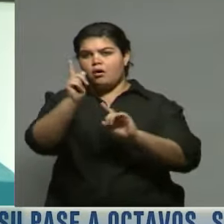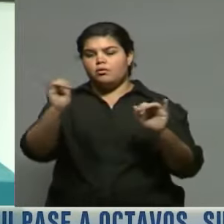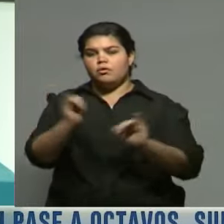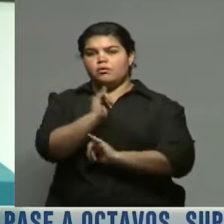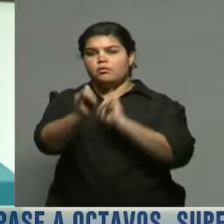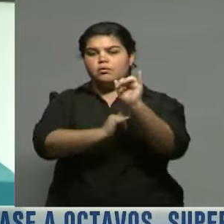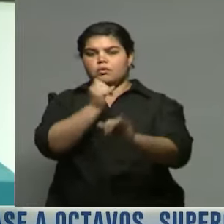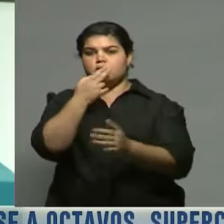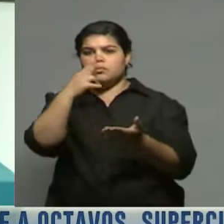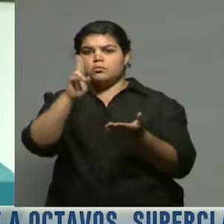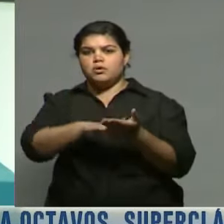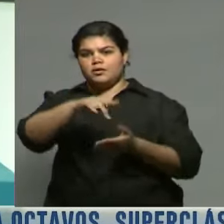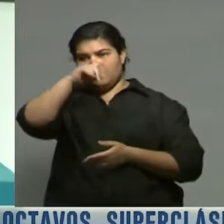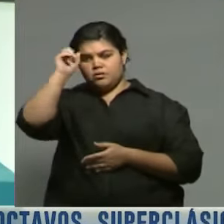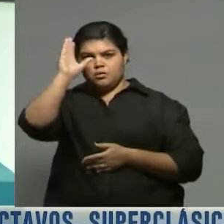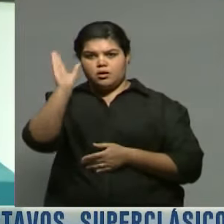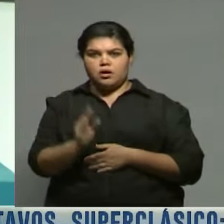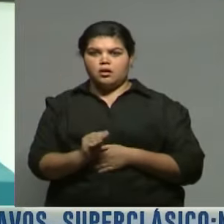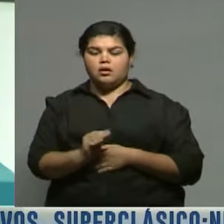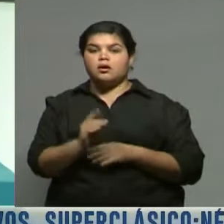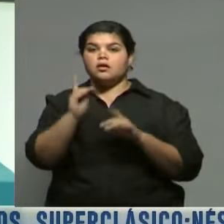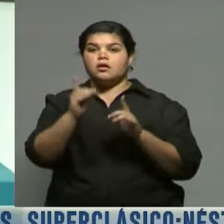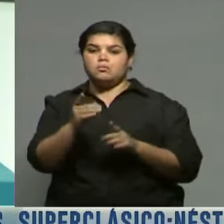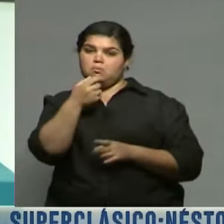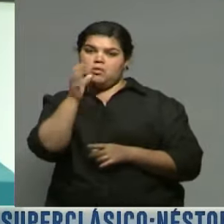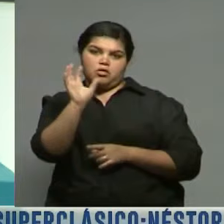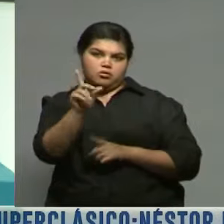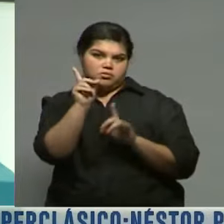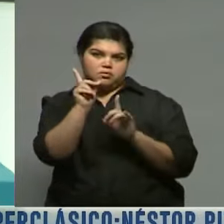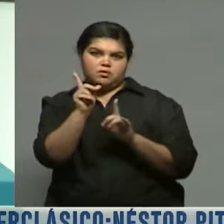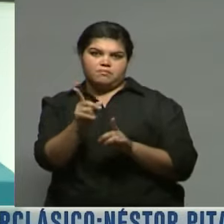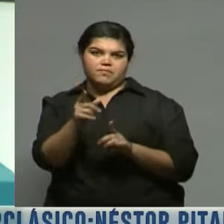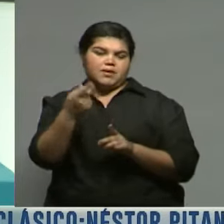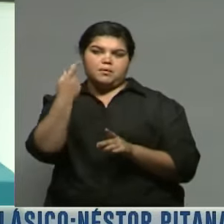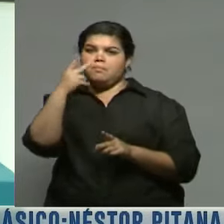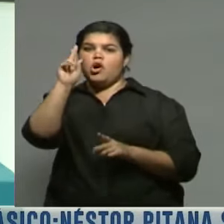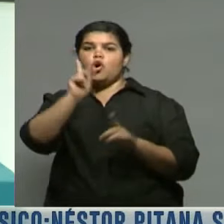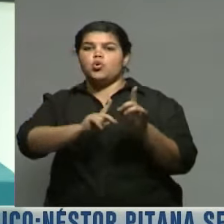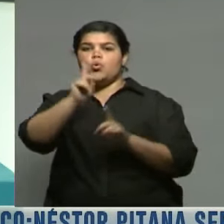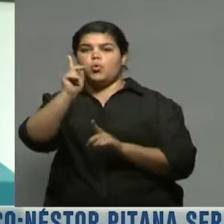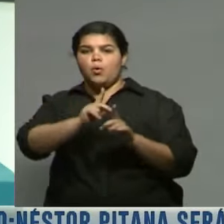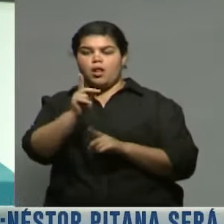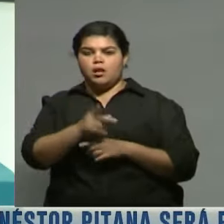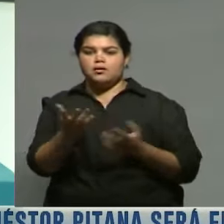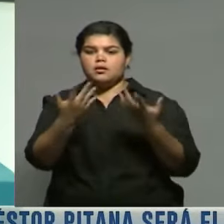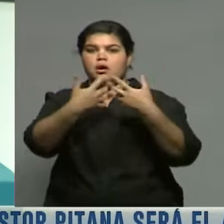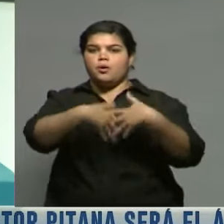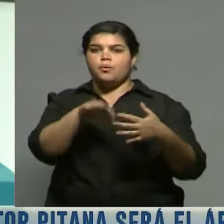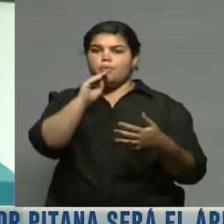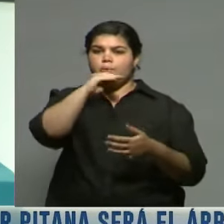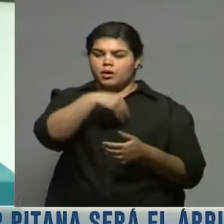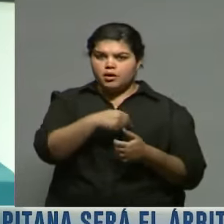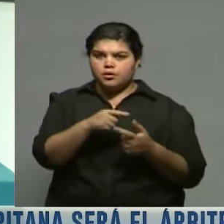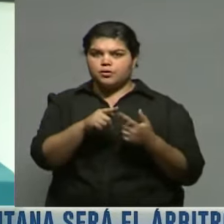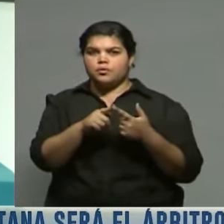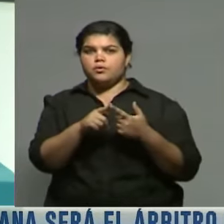sistema tributario a nivel nacional y evidentemente la provincia de Mendoza el que más le afecta es el que está relacionado con el vino, el que